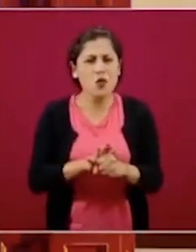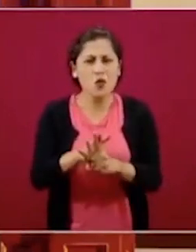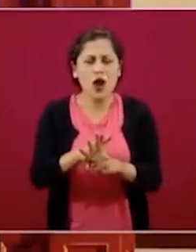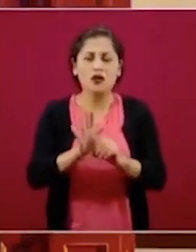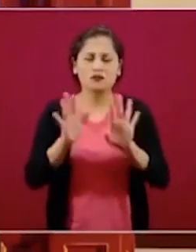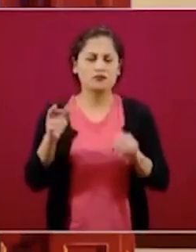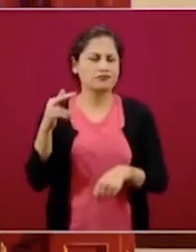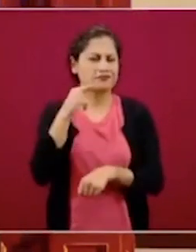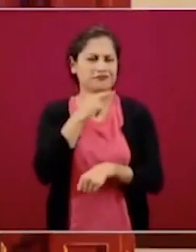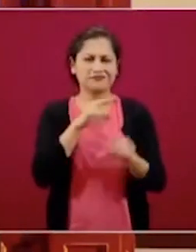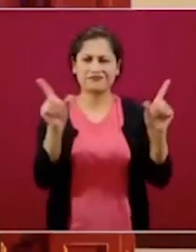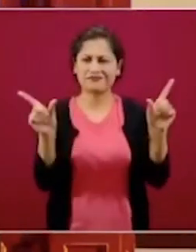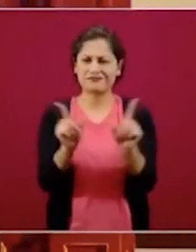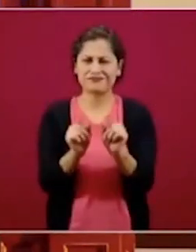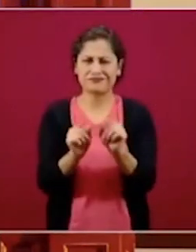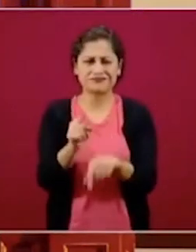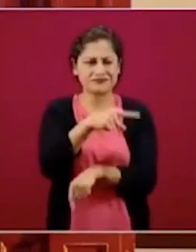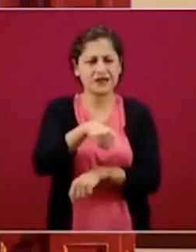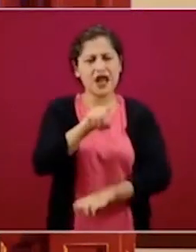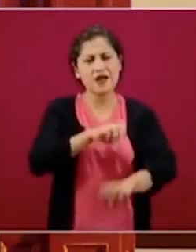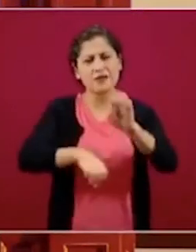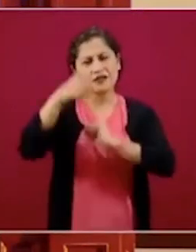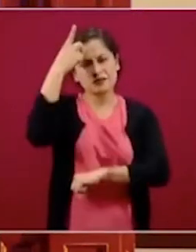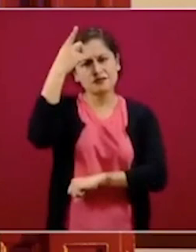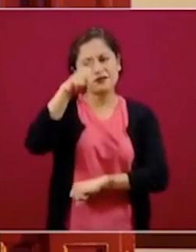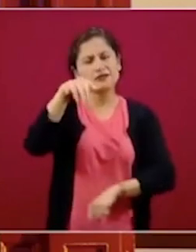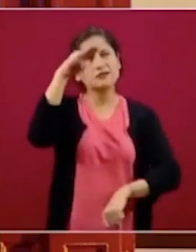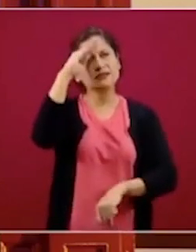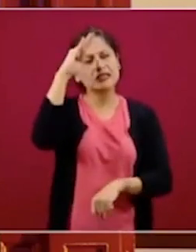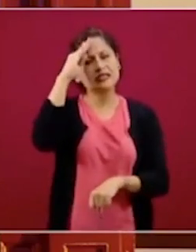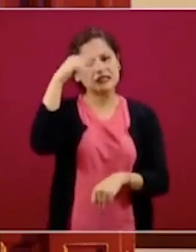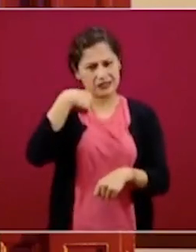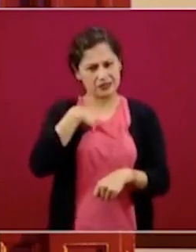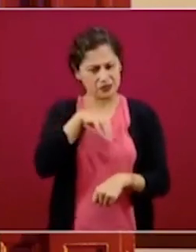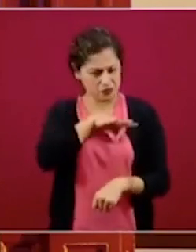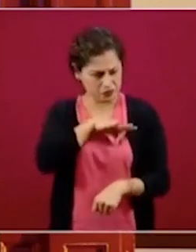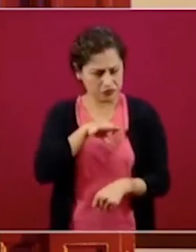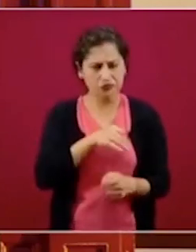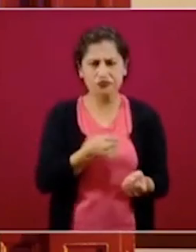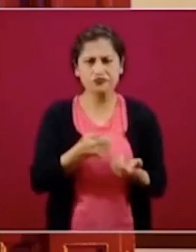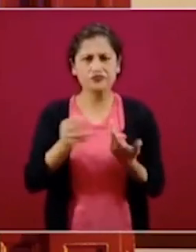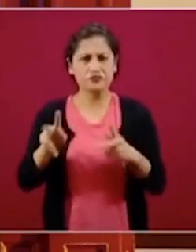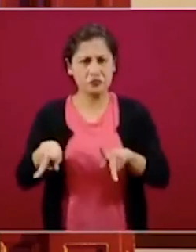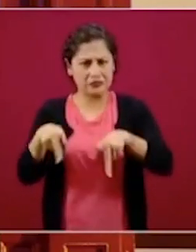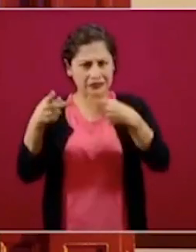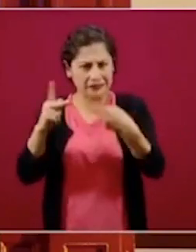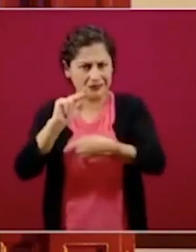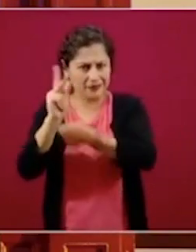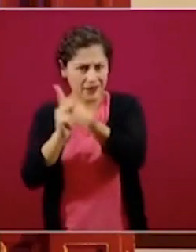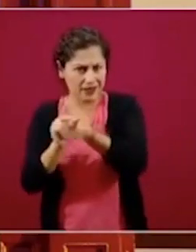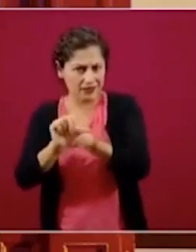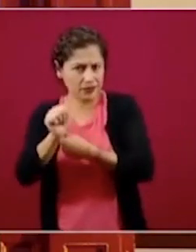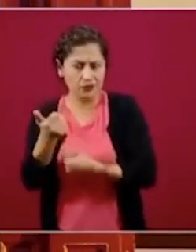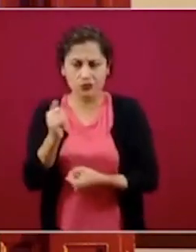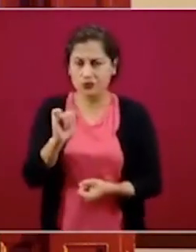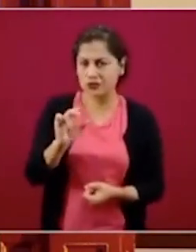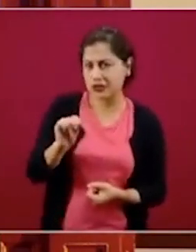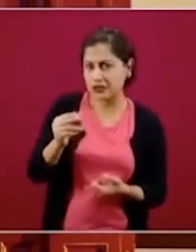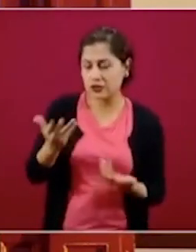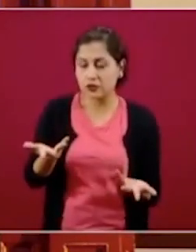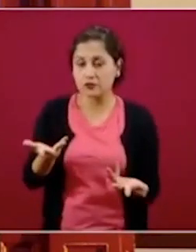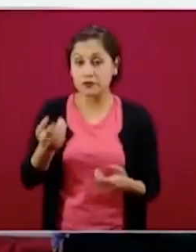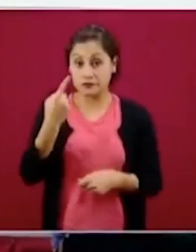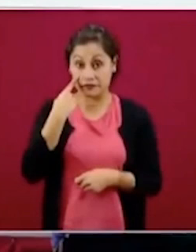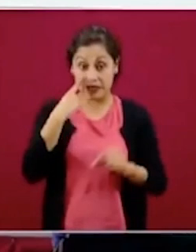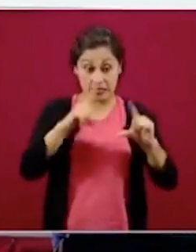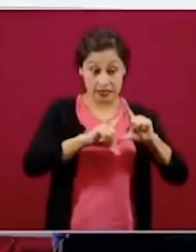saber para tomar esa decisión de experimentar ir a los mercados globales. No todas las empresas de México